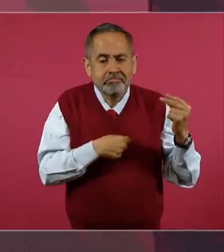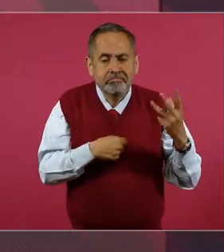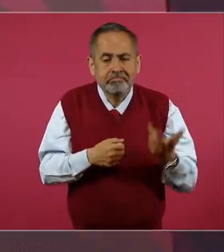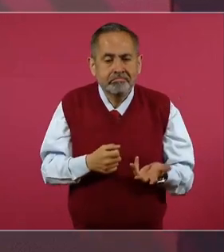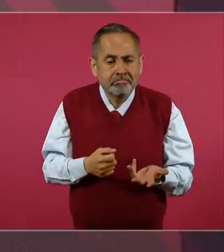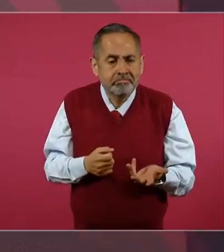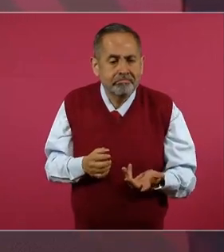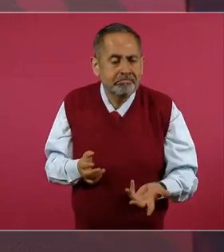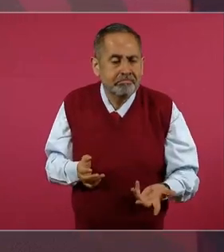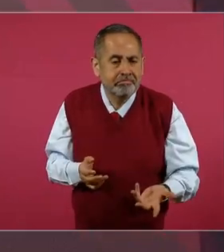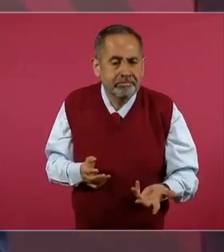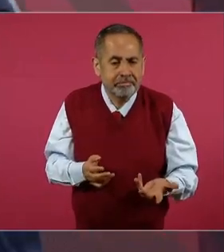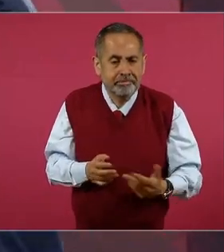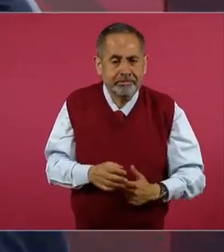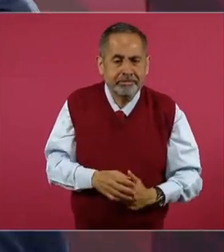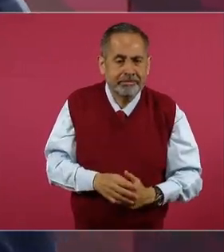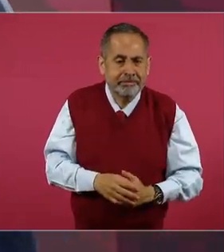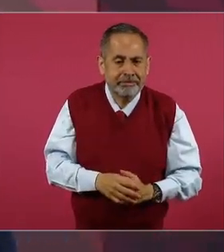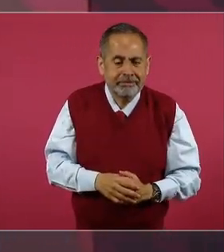obtener